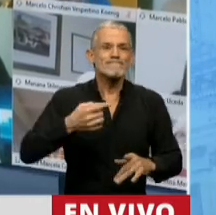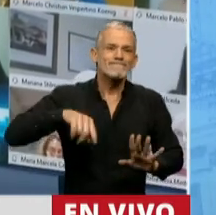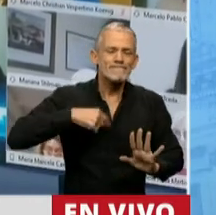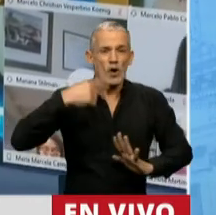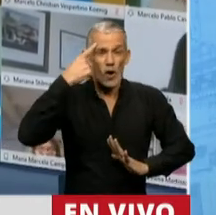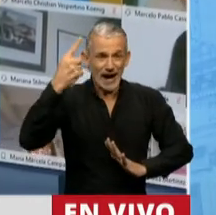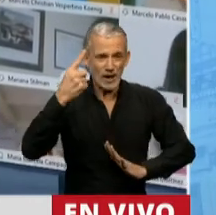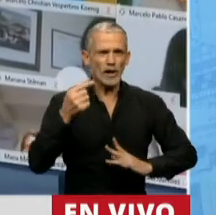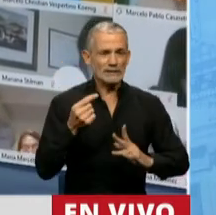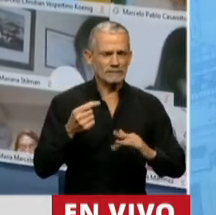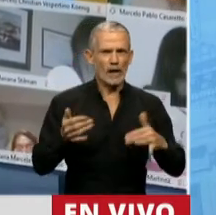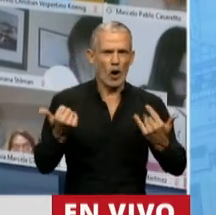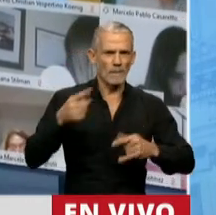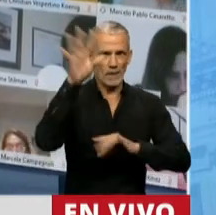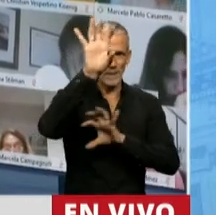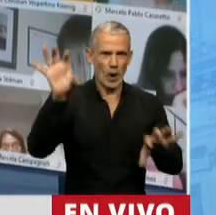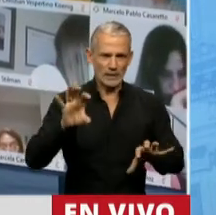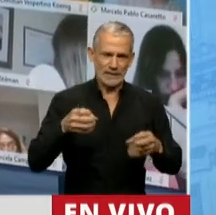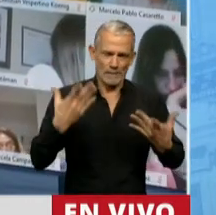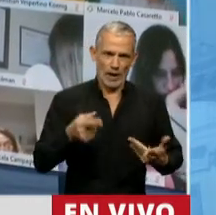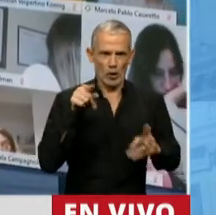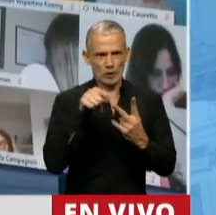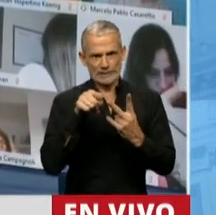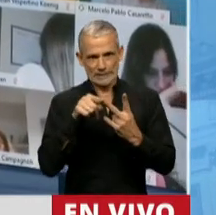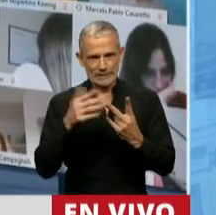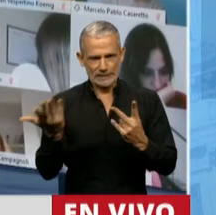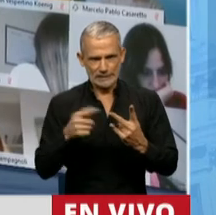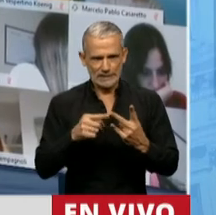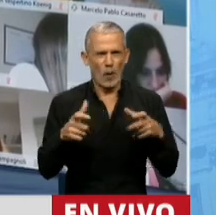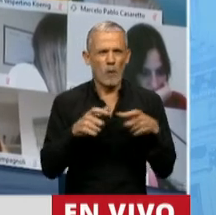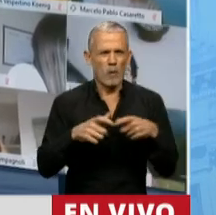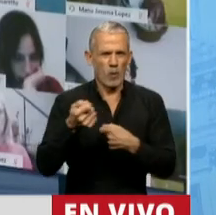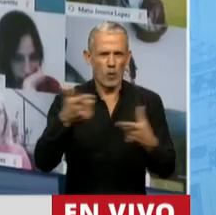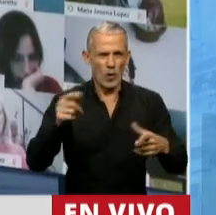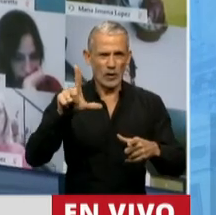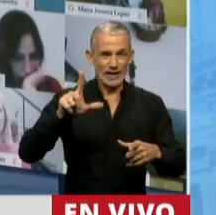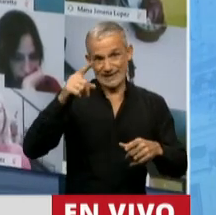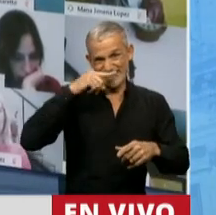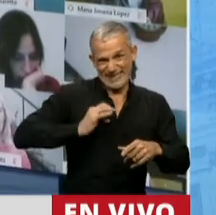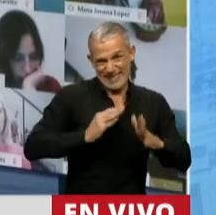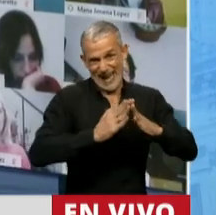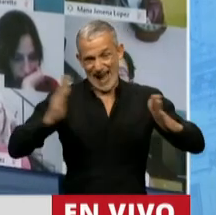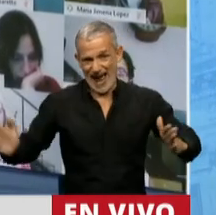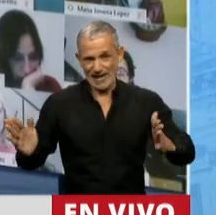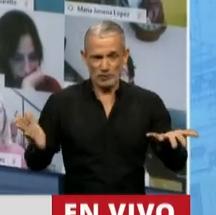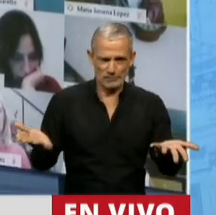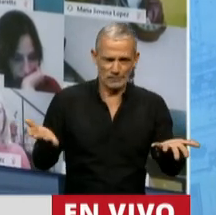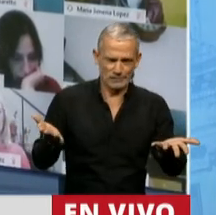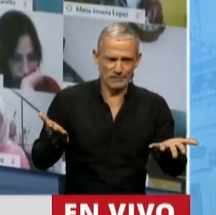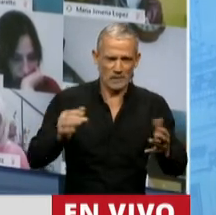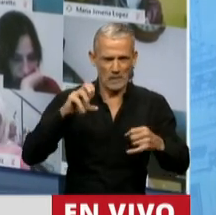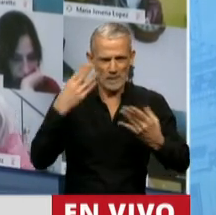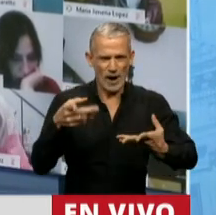que creo que le va a convenir a las provincias esta opción, ¿no? Porque le estira el pago del principal a